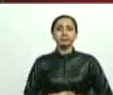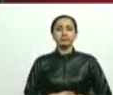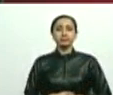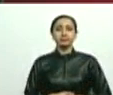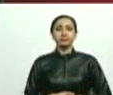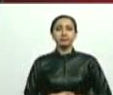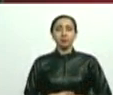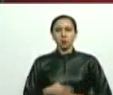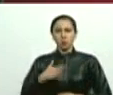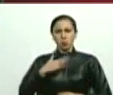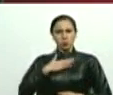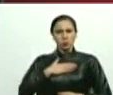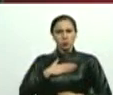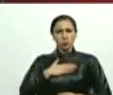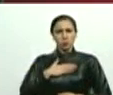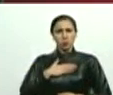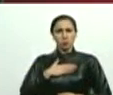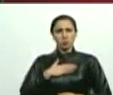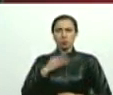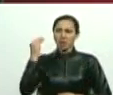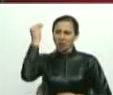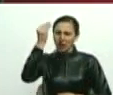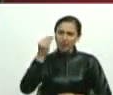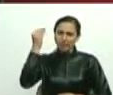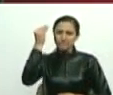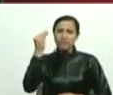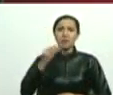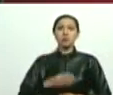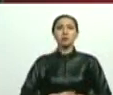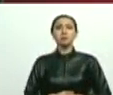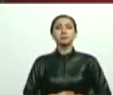Yo de verdad, a esta altura,